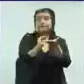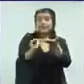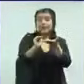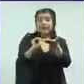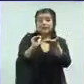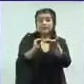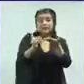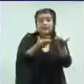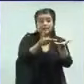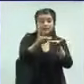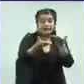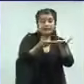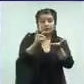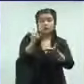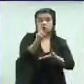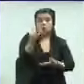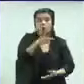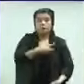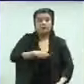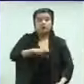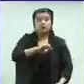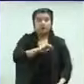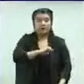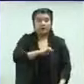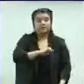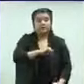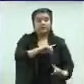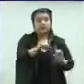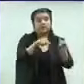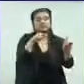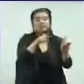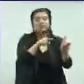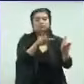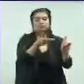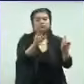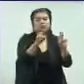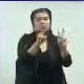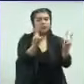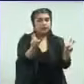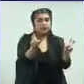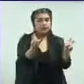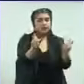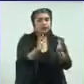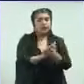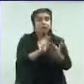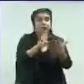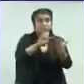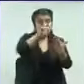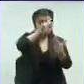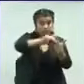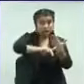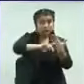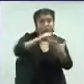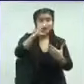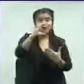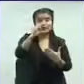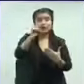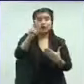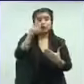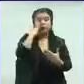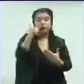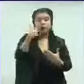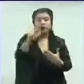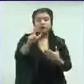en servicios no personales, que estos son particularmente los proyectos de COVIAL de